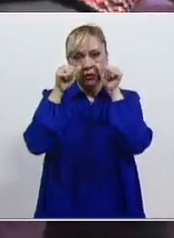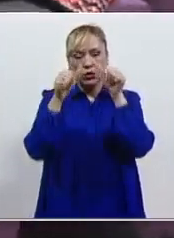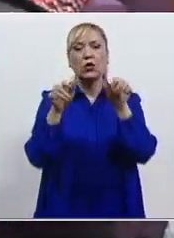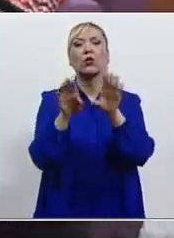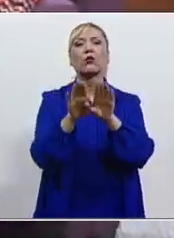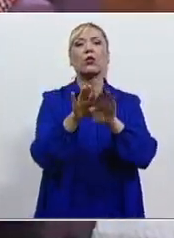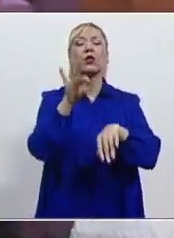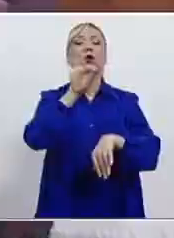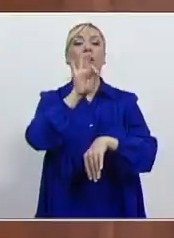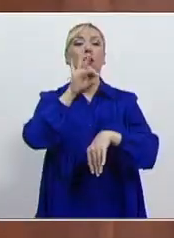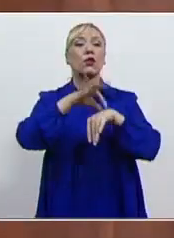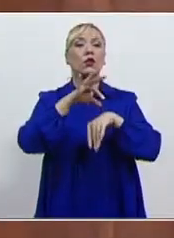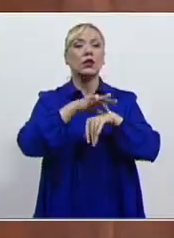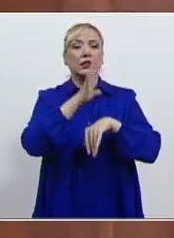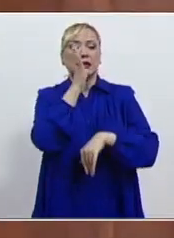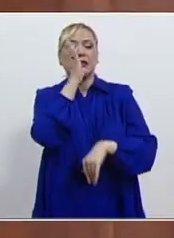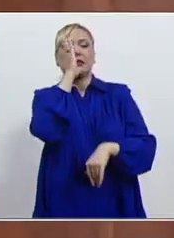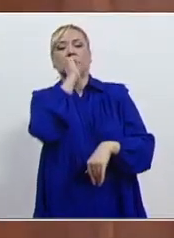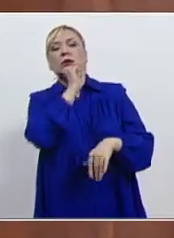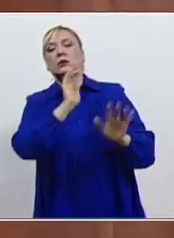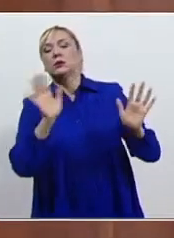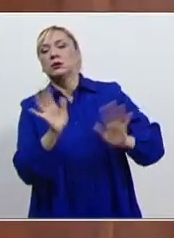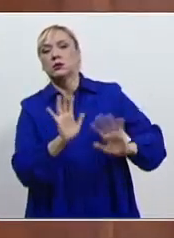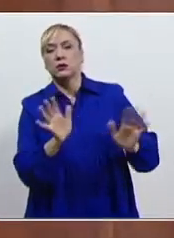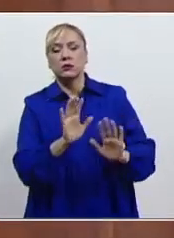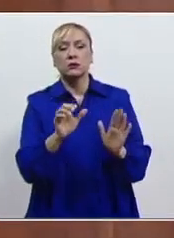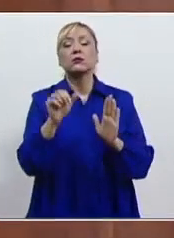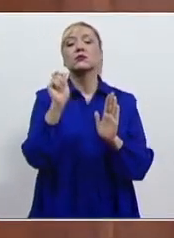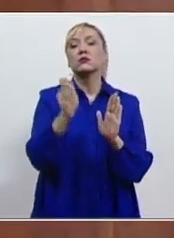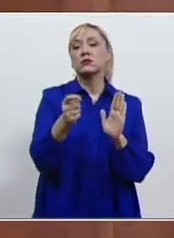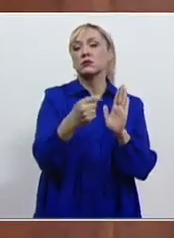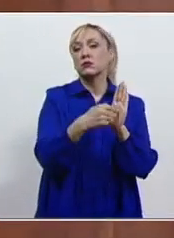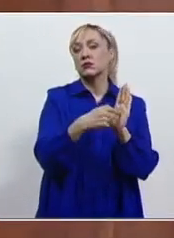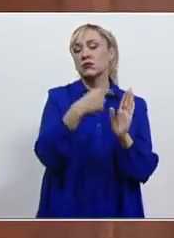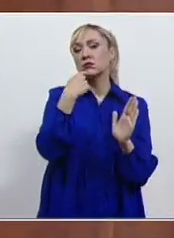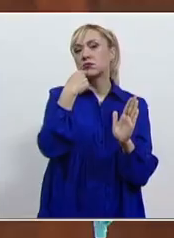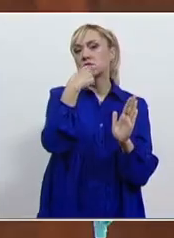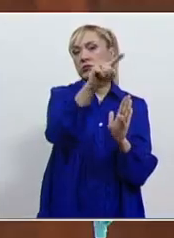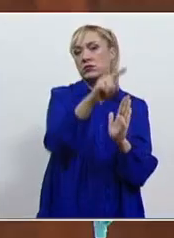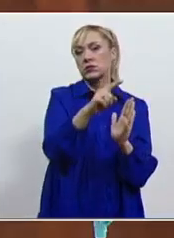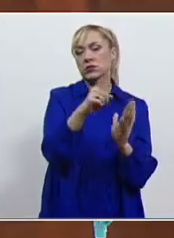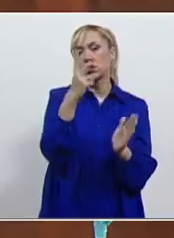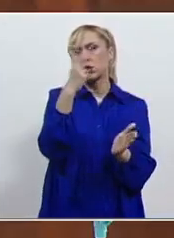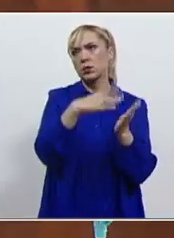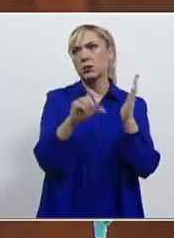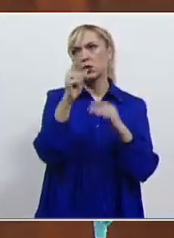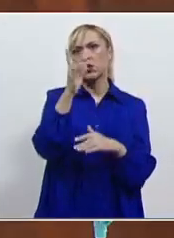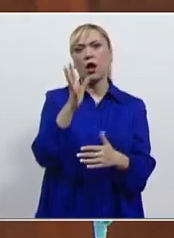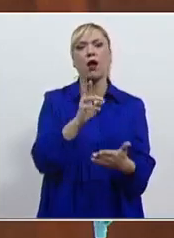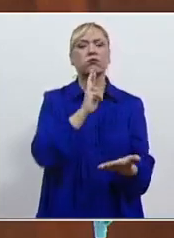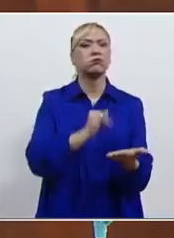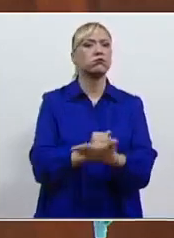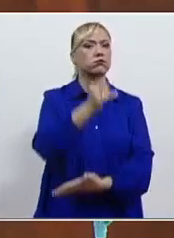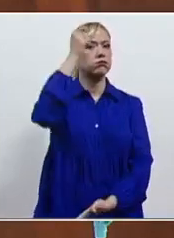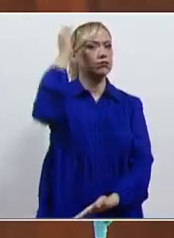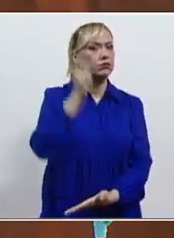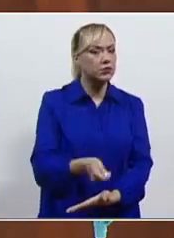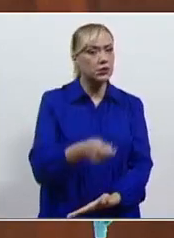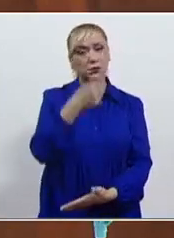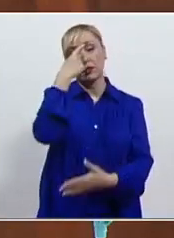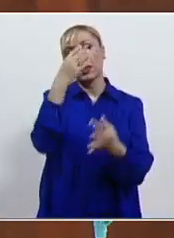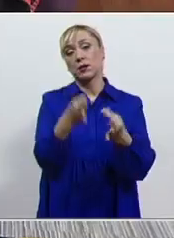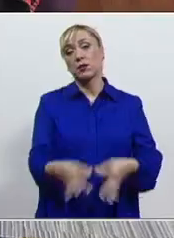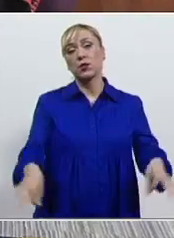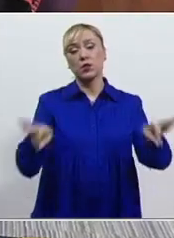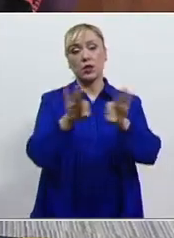conciencia en la controversia constitucional 54/2018, resuelta en 2021, y su relevancia para la garantía de